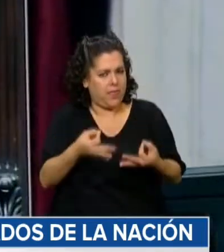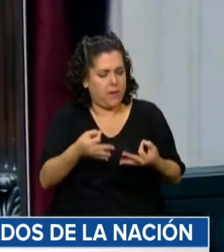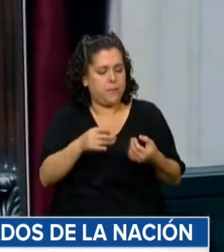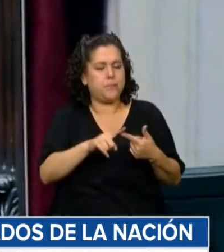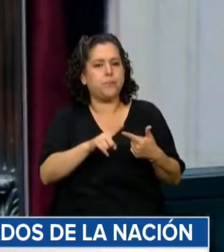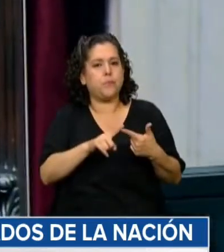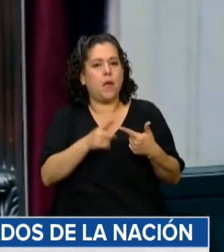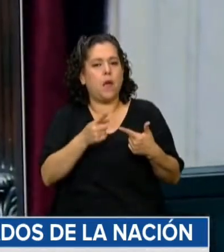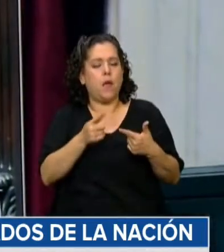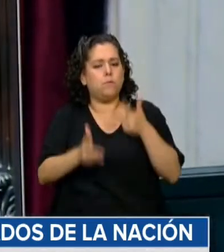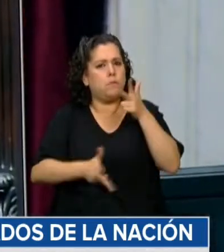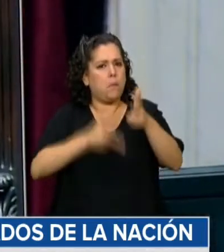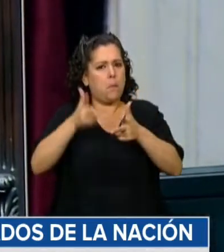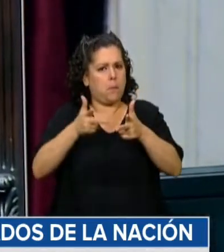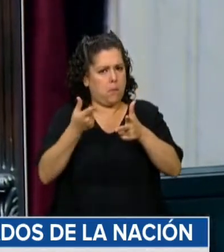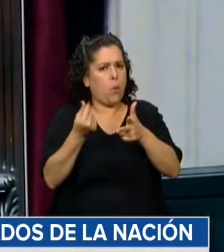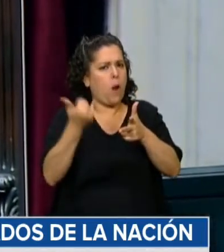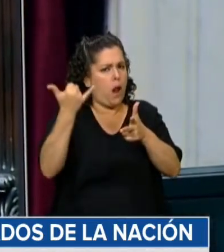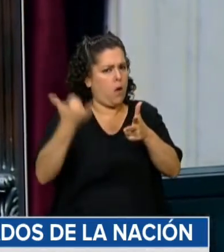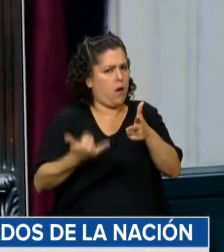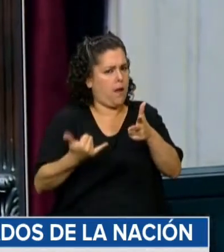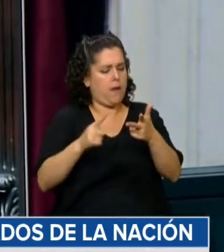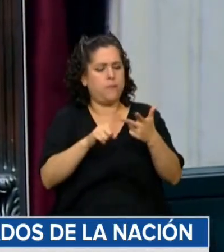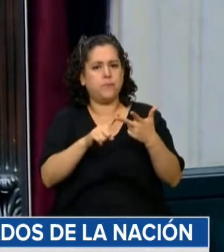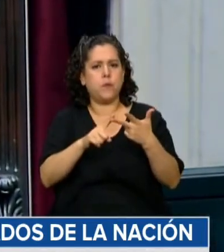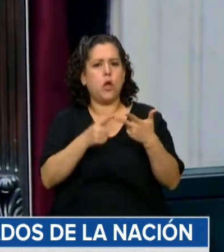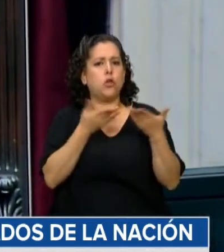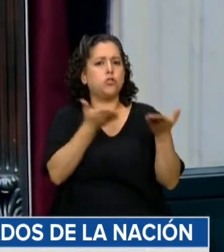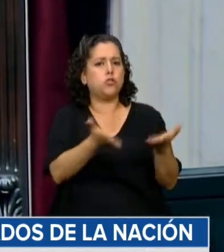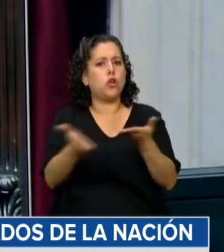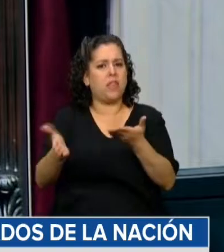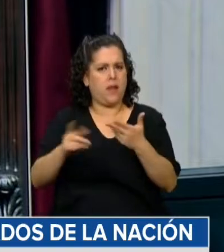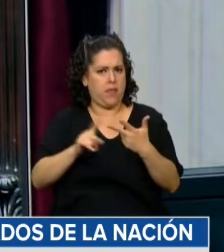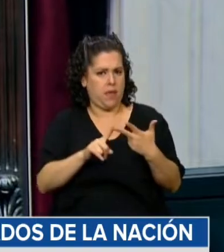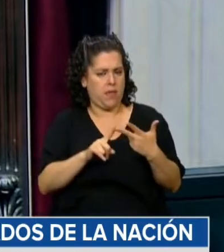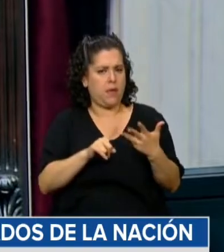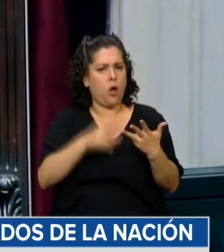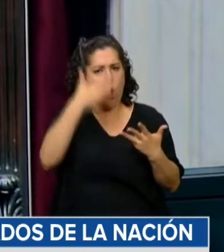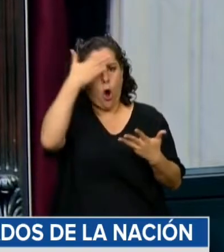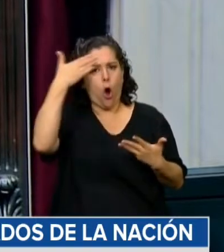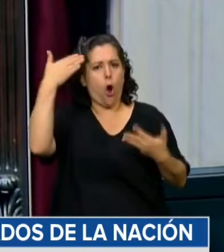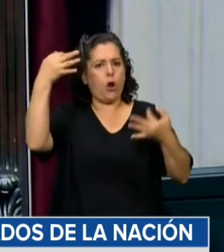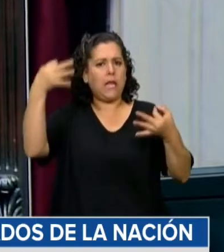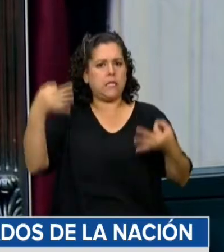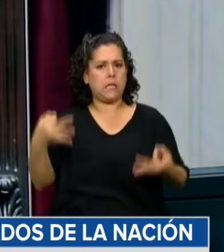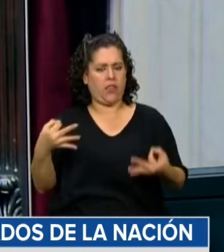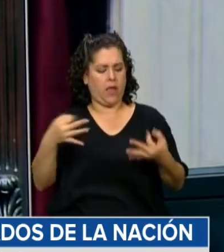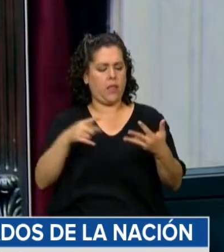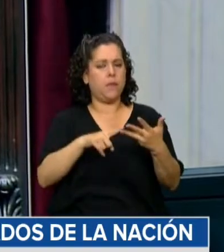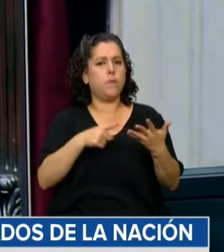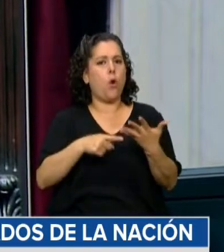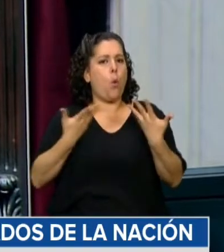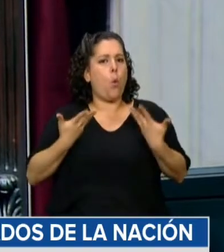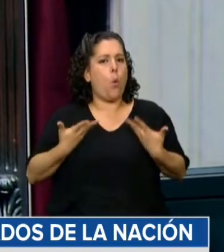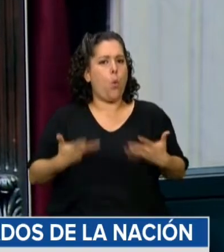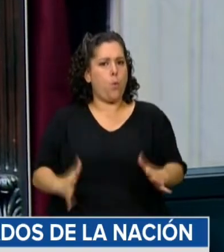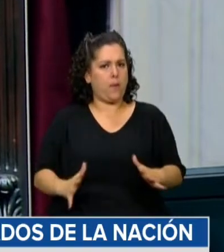el valor de la palabra, la solidaridad, la honestidad, la